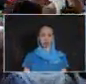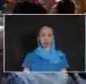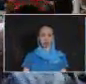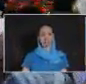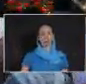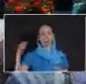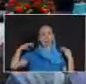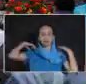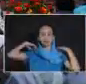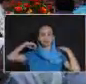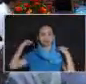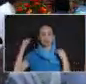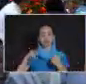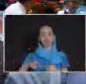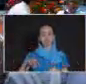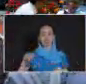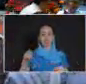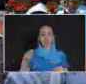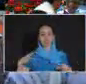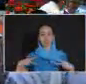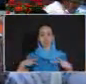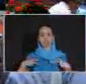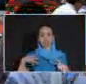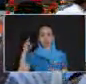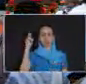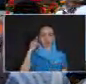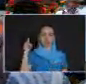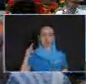Ahorita que hay unción de bendecir,